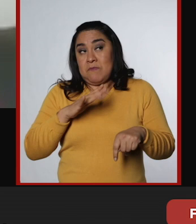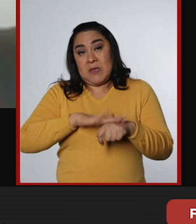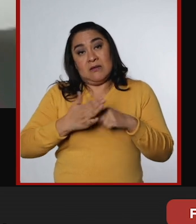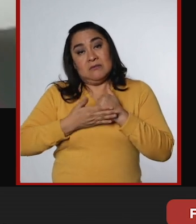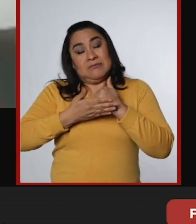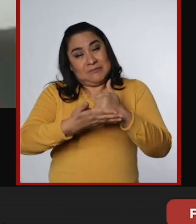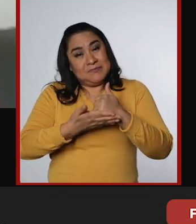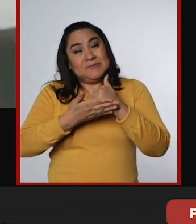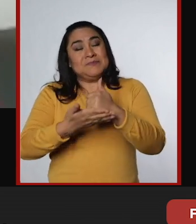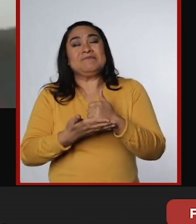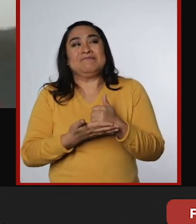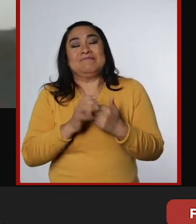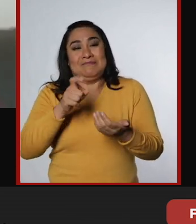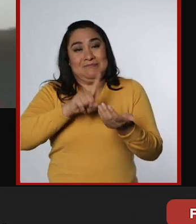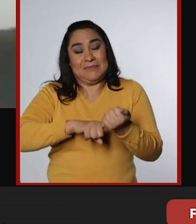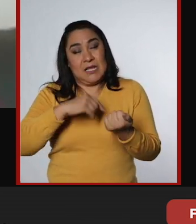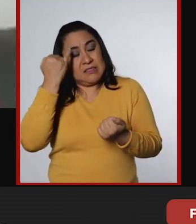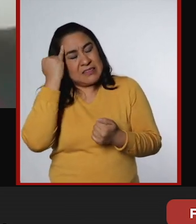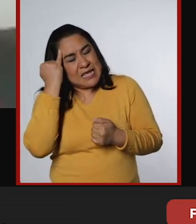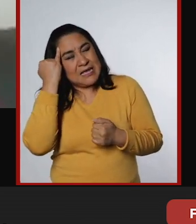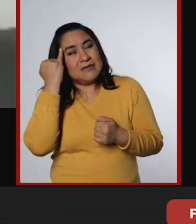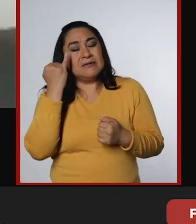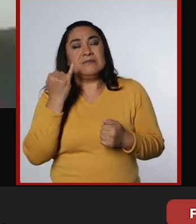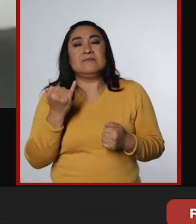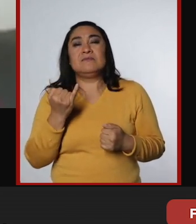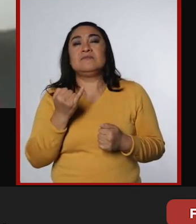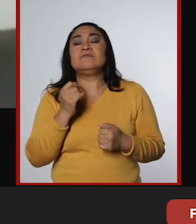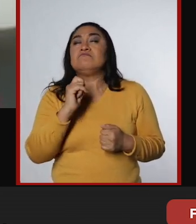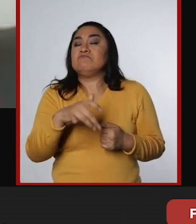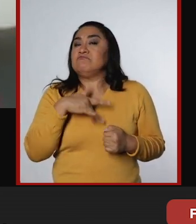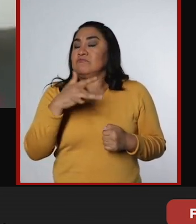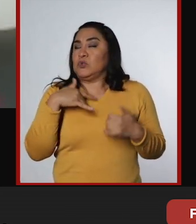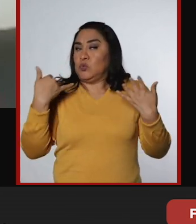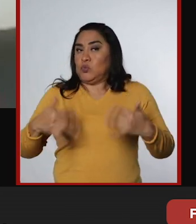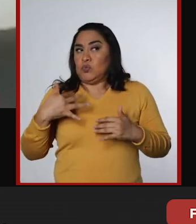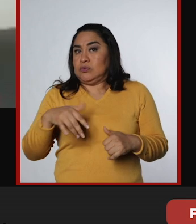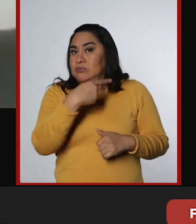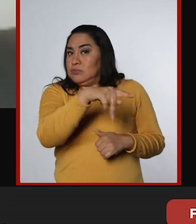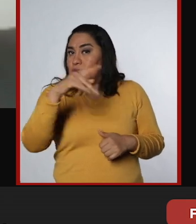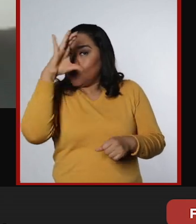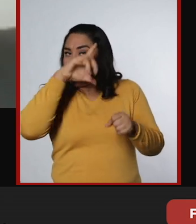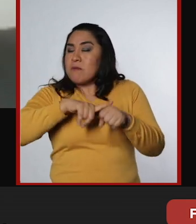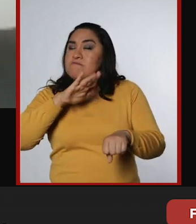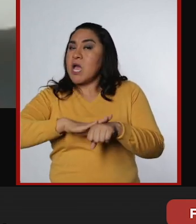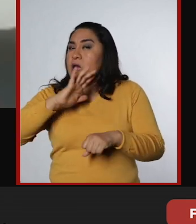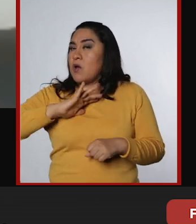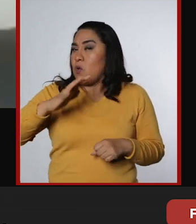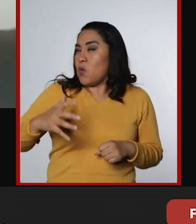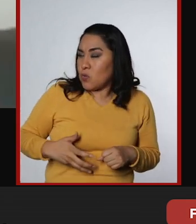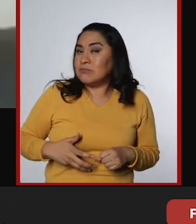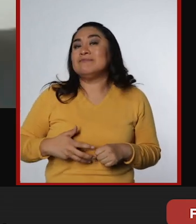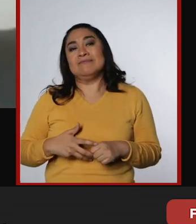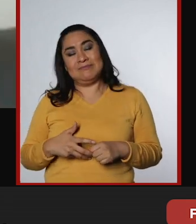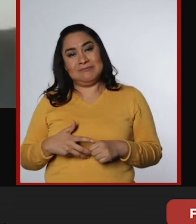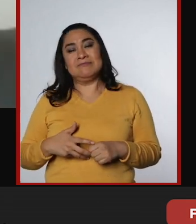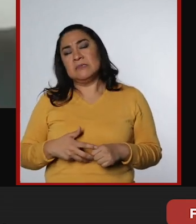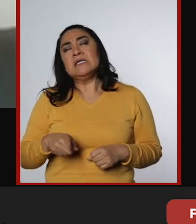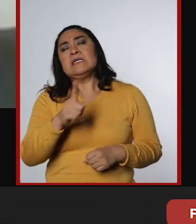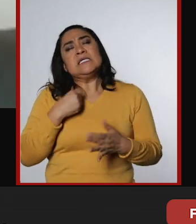reivindican como indígenas, pero que tienen también mucho orgullo por estas raíces, por estas culturas, y que finalmente